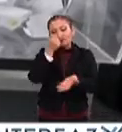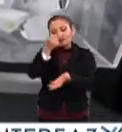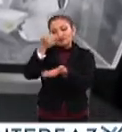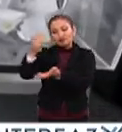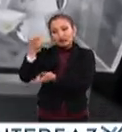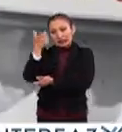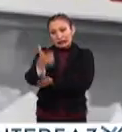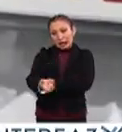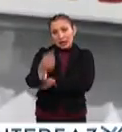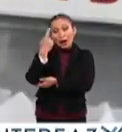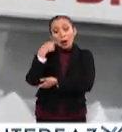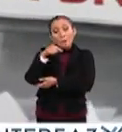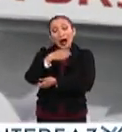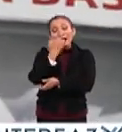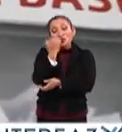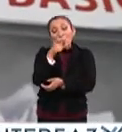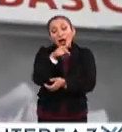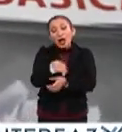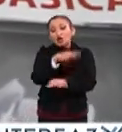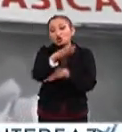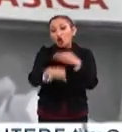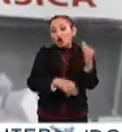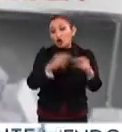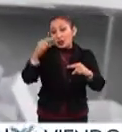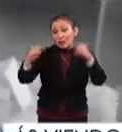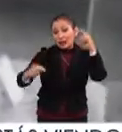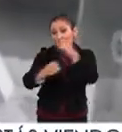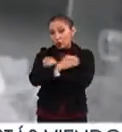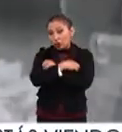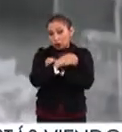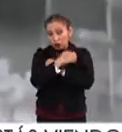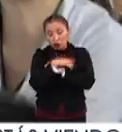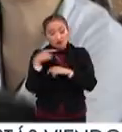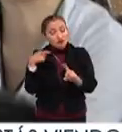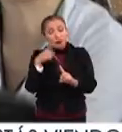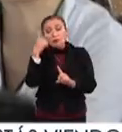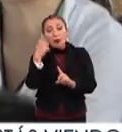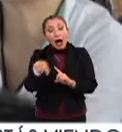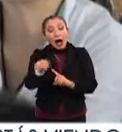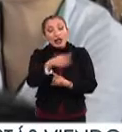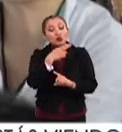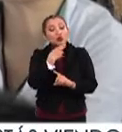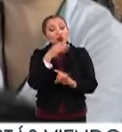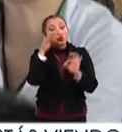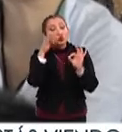recursos económicos en las escuelas de todos los niveles educativos, con el propósito